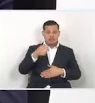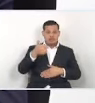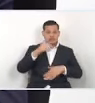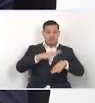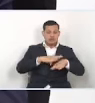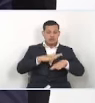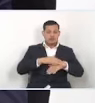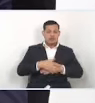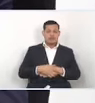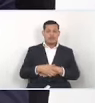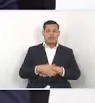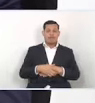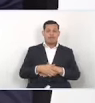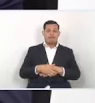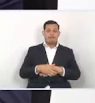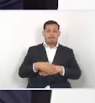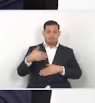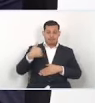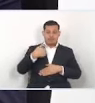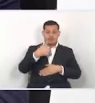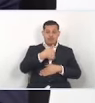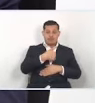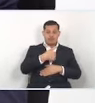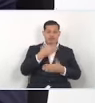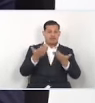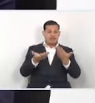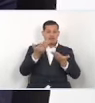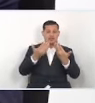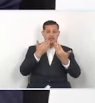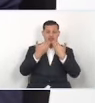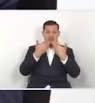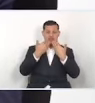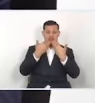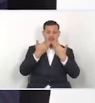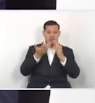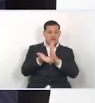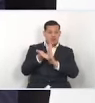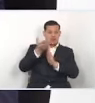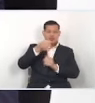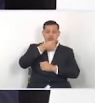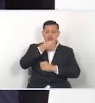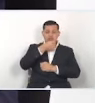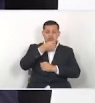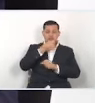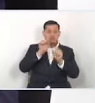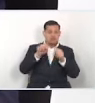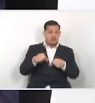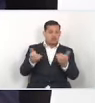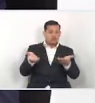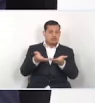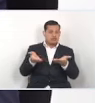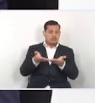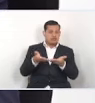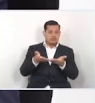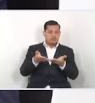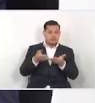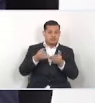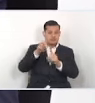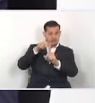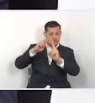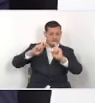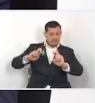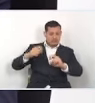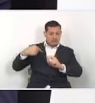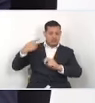noticia. Y el ministro, tal vez me podría tal vez ampliar un poco más la información que yo podía hacer en la investigación que hice